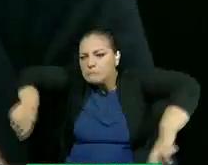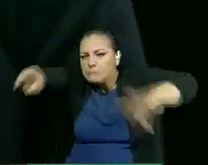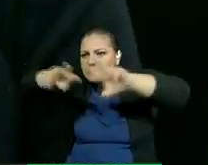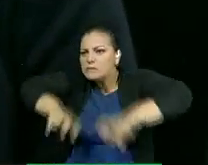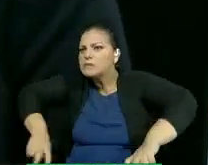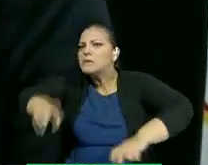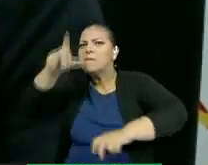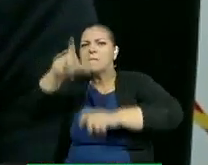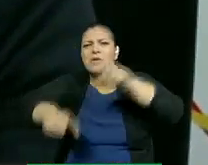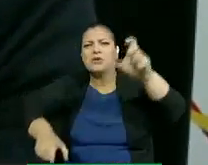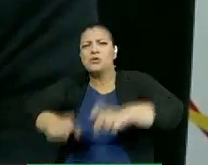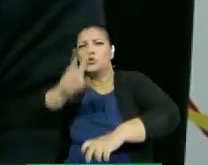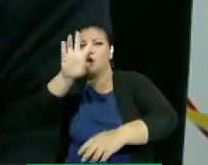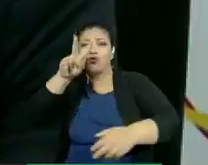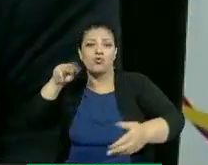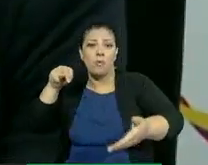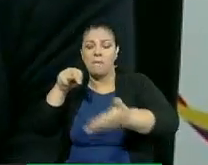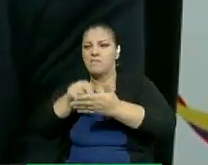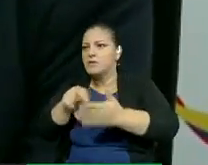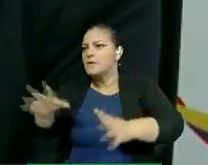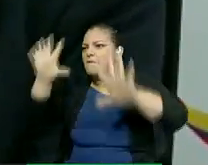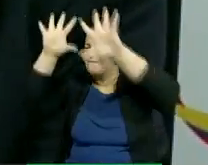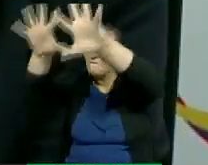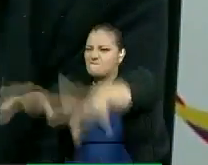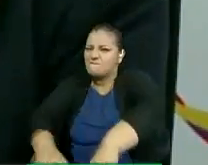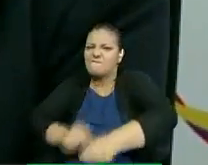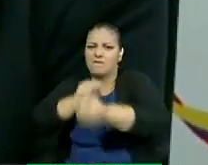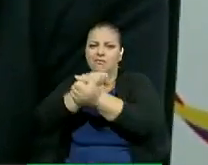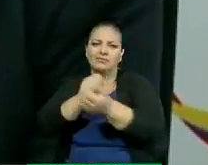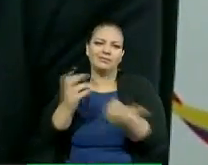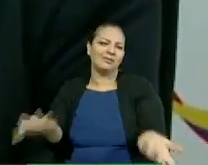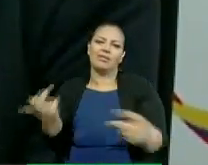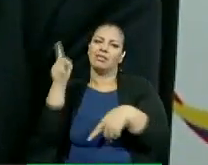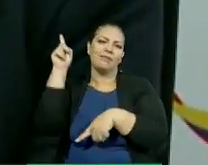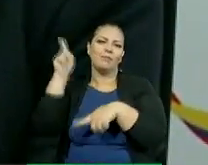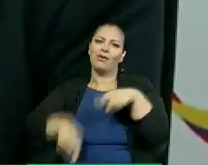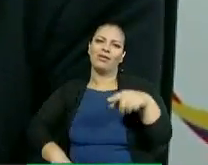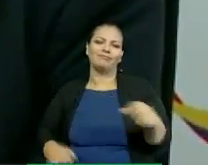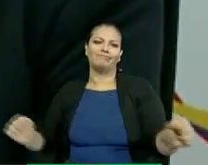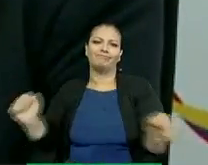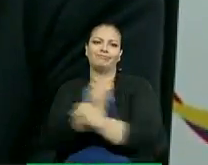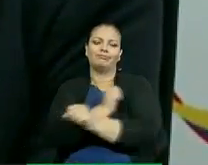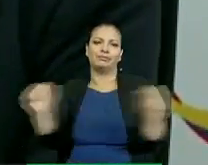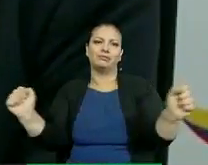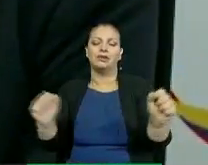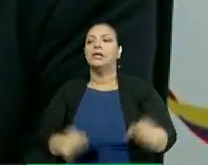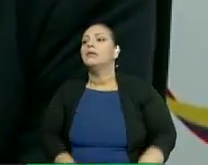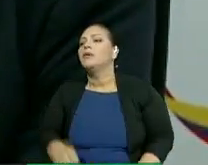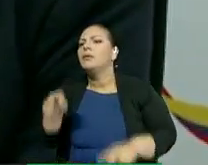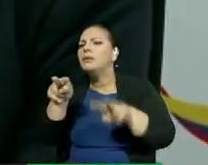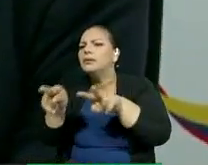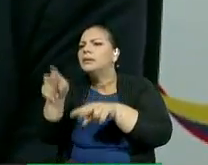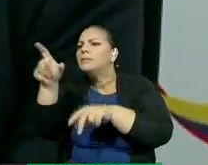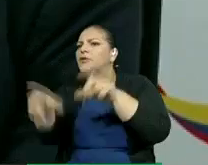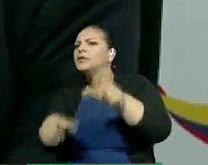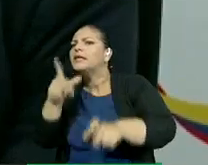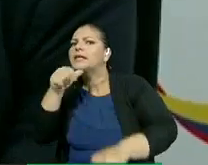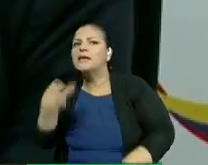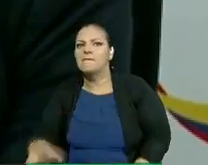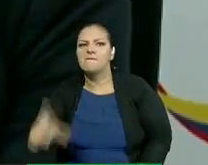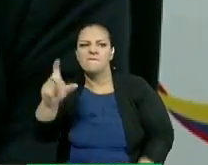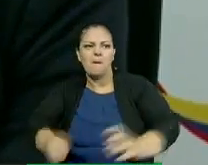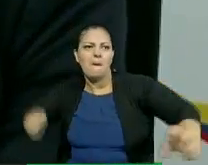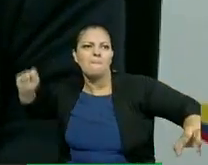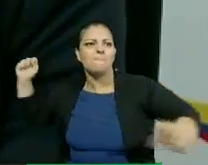legal contra toda la comunidad, eso no corresponde, pero si identificamos a una persona que arrojó una bomba Molotov, entonces esa persona va a tener un proceso